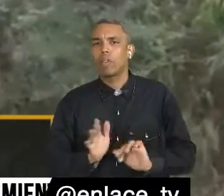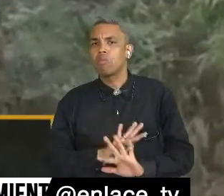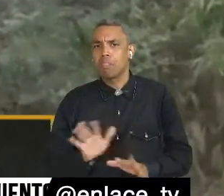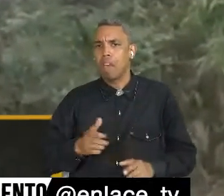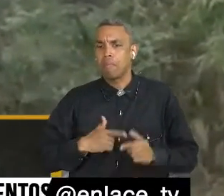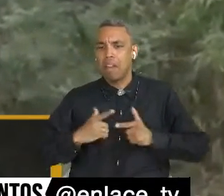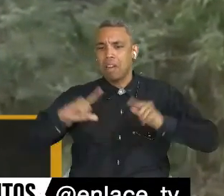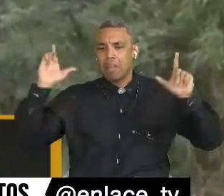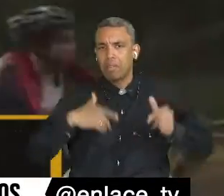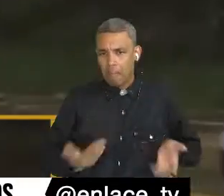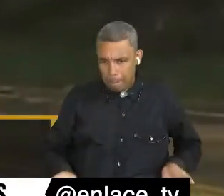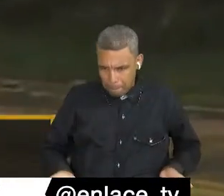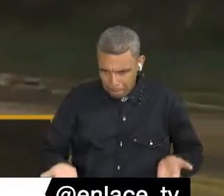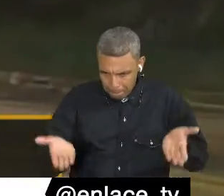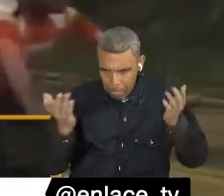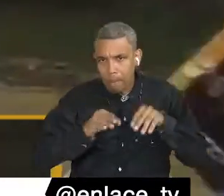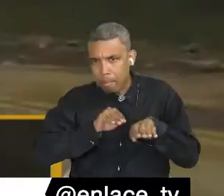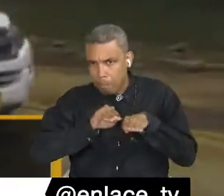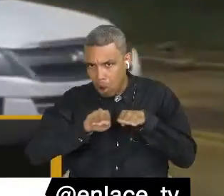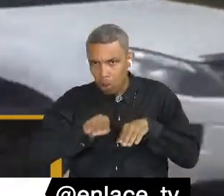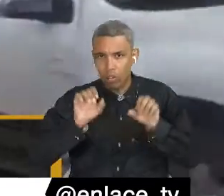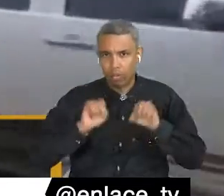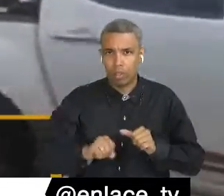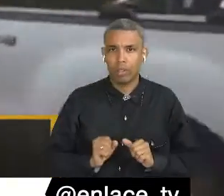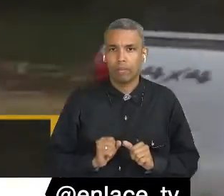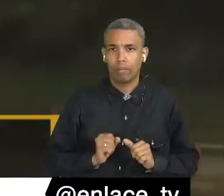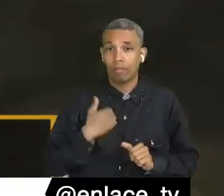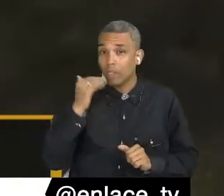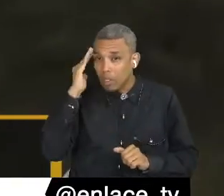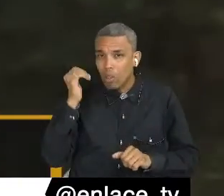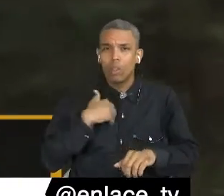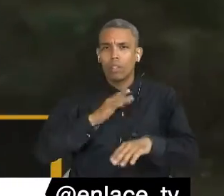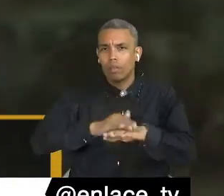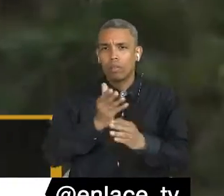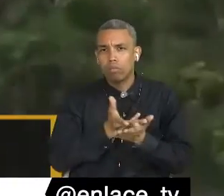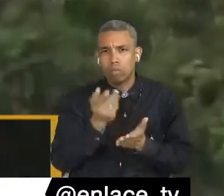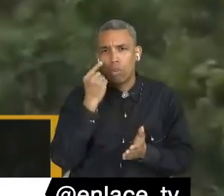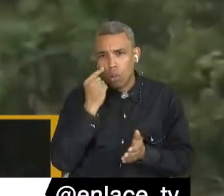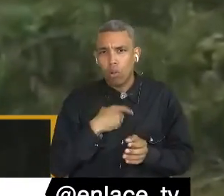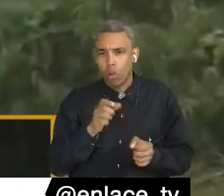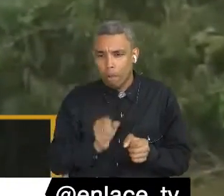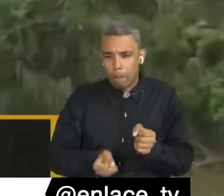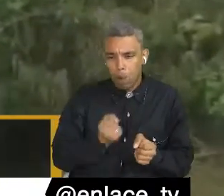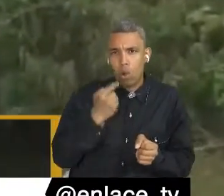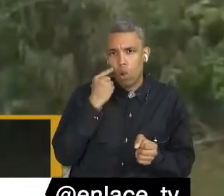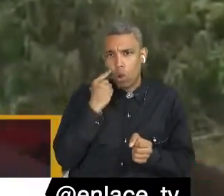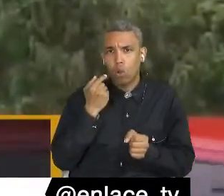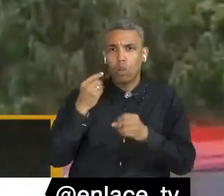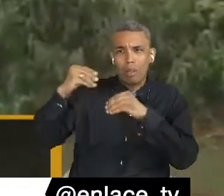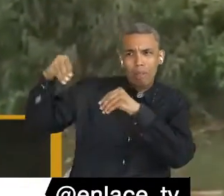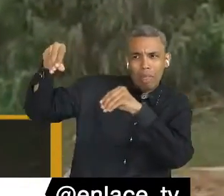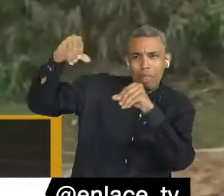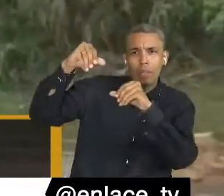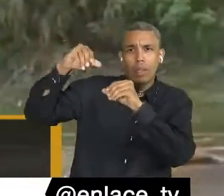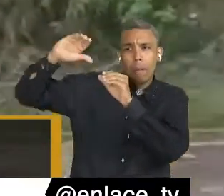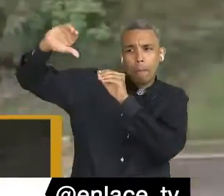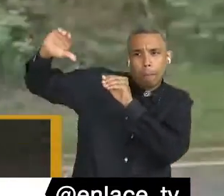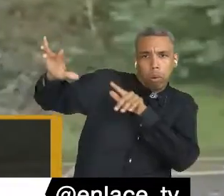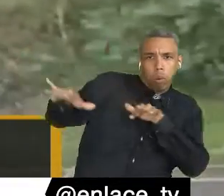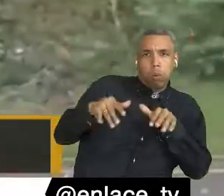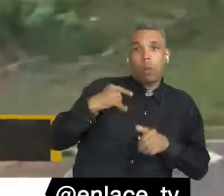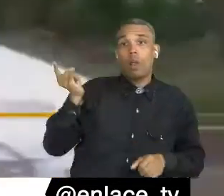habilitado. Sin embargo, las autoridades competentes hicieron un llamado para que los conductores manejen con precaución debido a las condiciones climáticas y a la vía